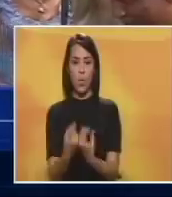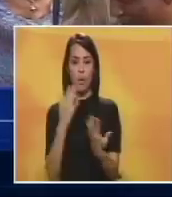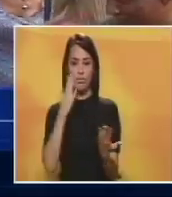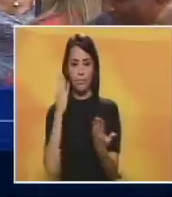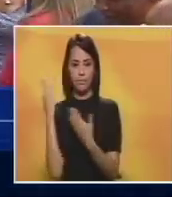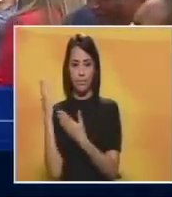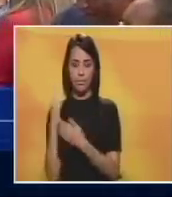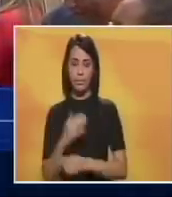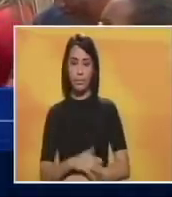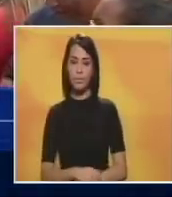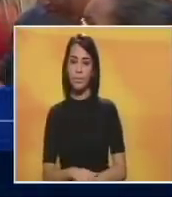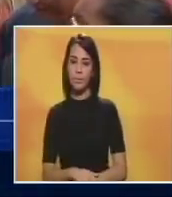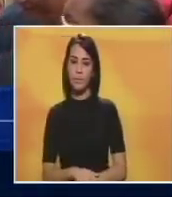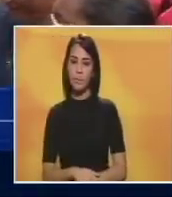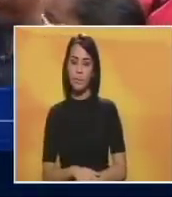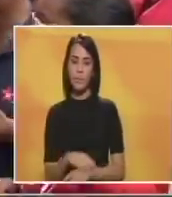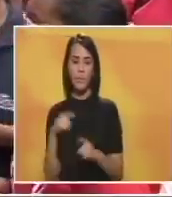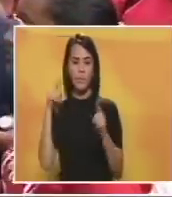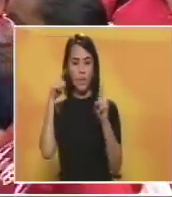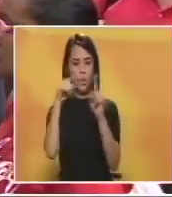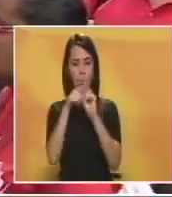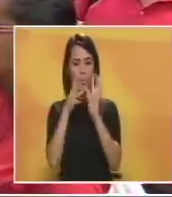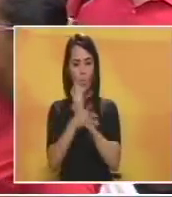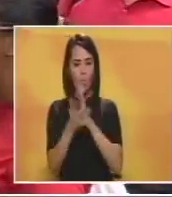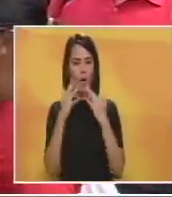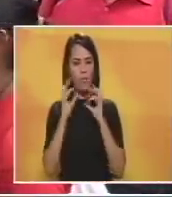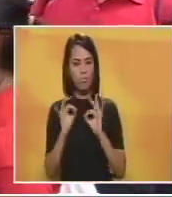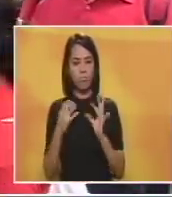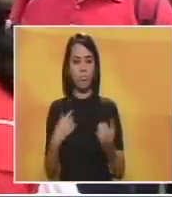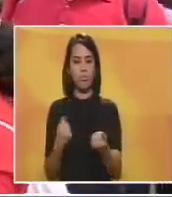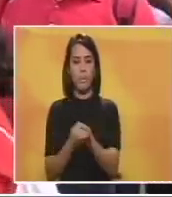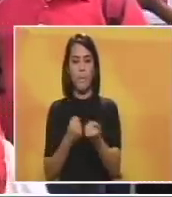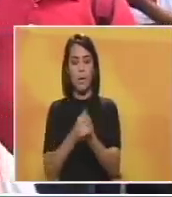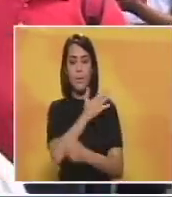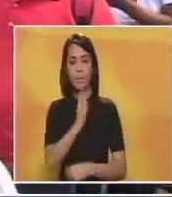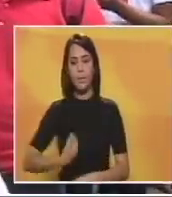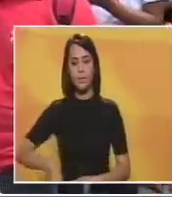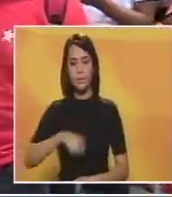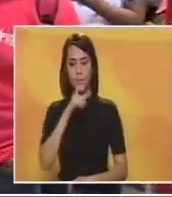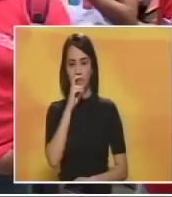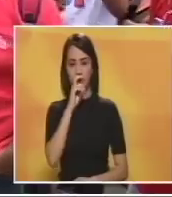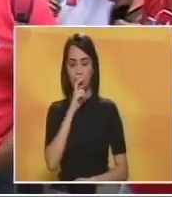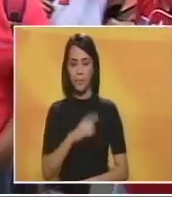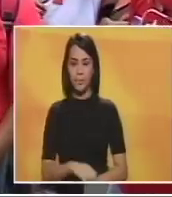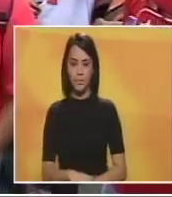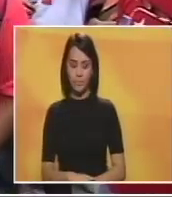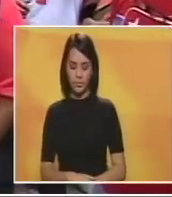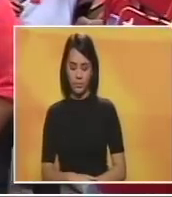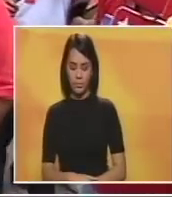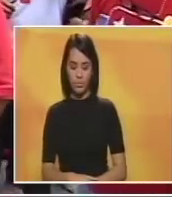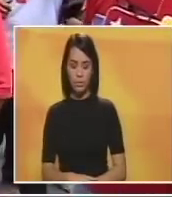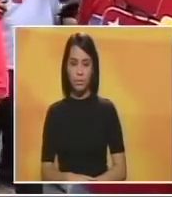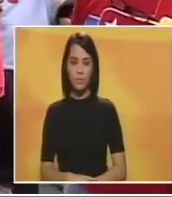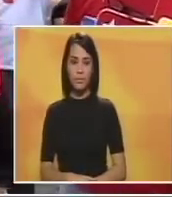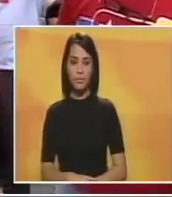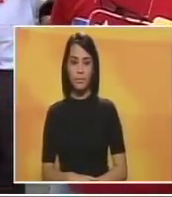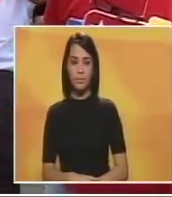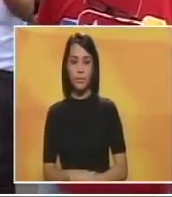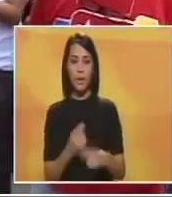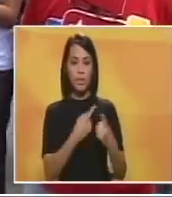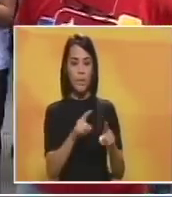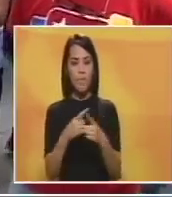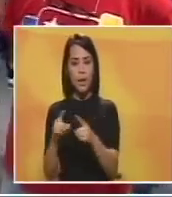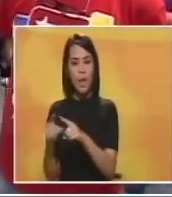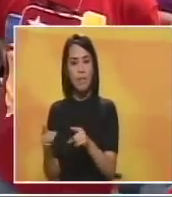municipio Sucre con la finalidad de manifestar el respaldo al presidente de la República, Nicolás Maduro. Aquí se encuentran diferentes